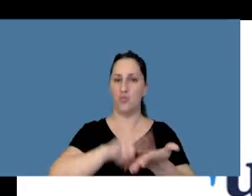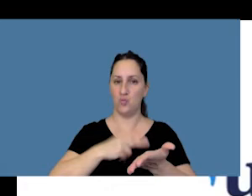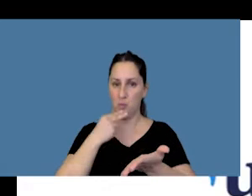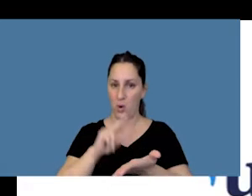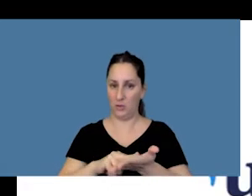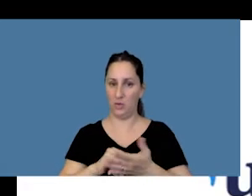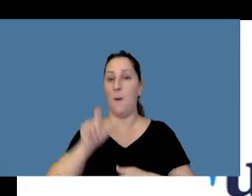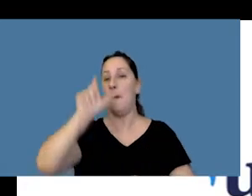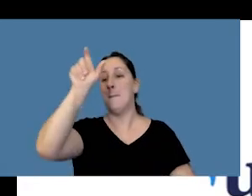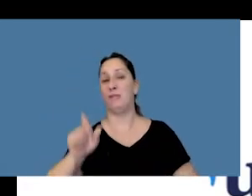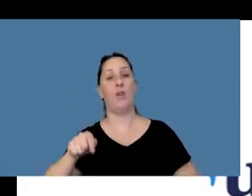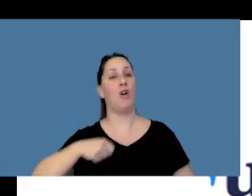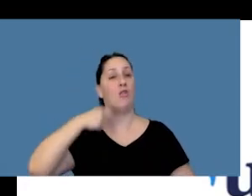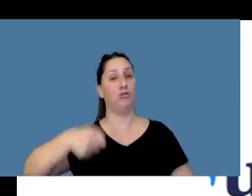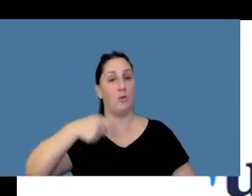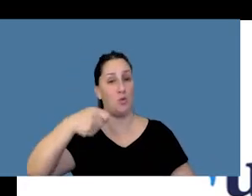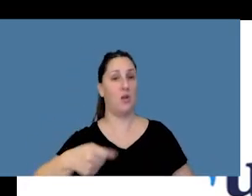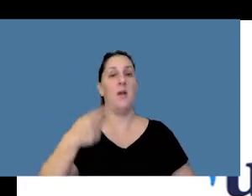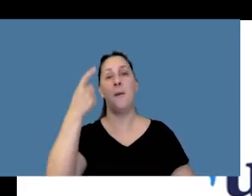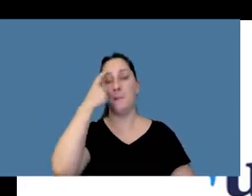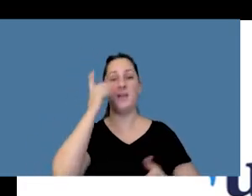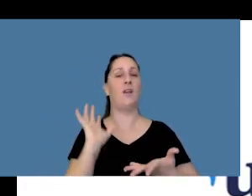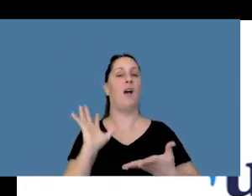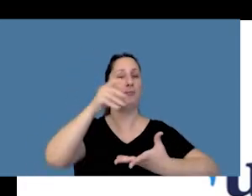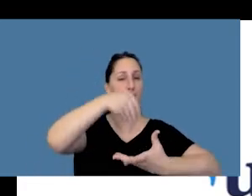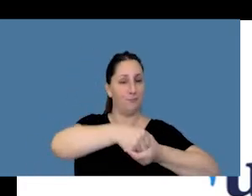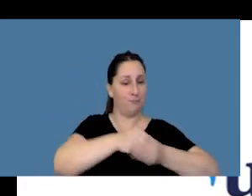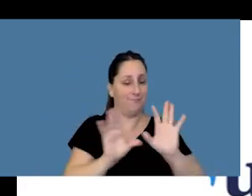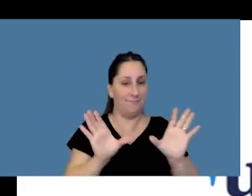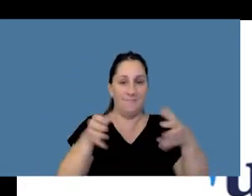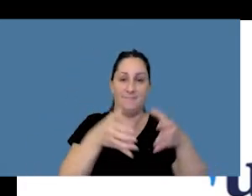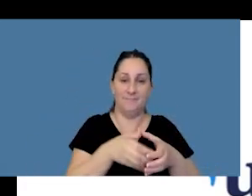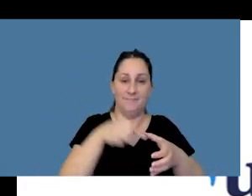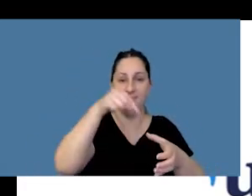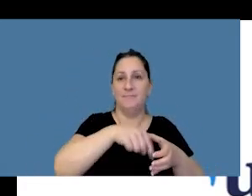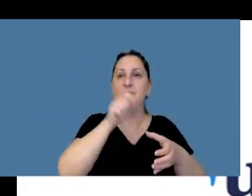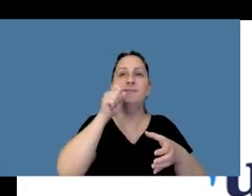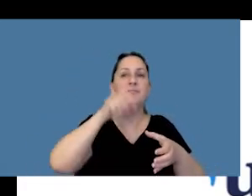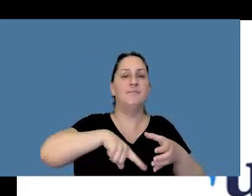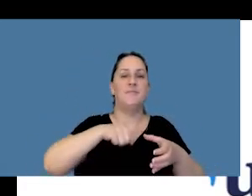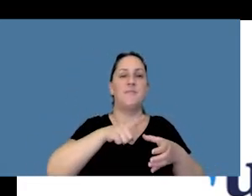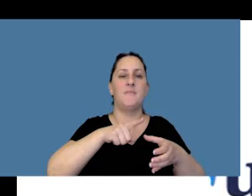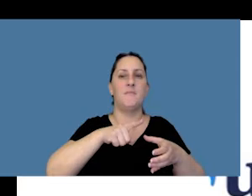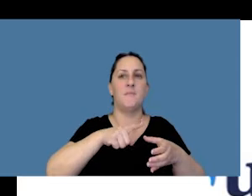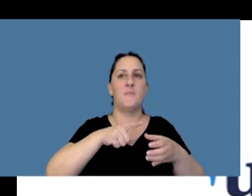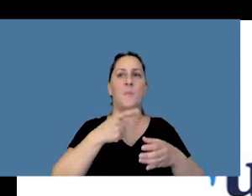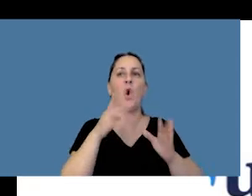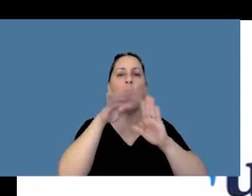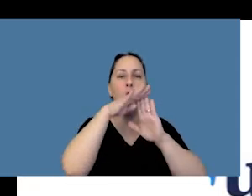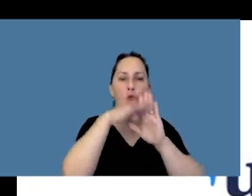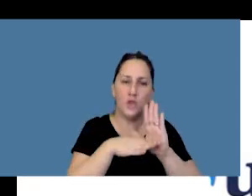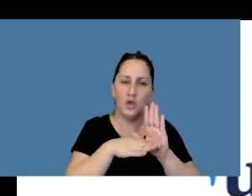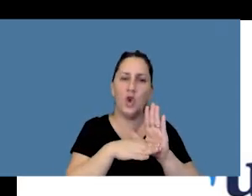el contribuyente, si se considera encuadrado en las características que tiene que tener y las condiciones